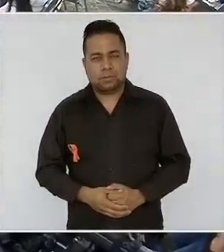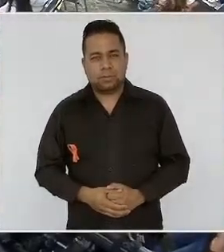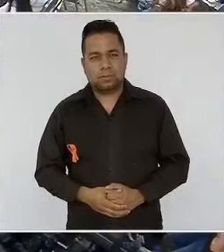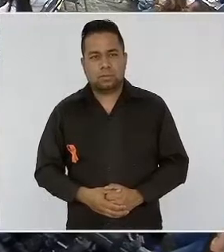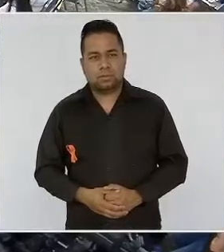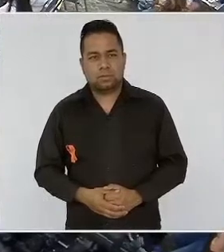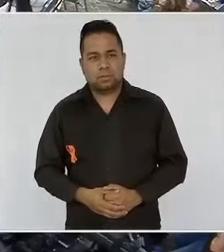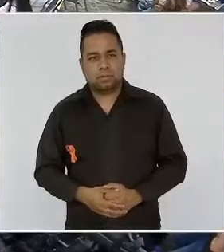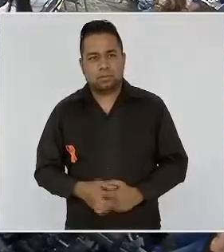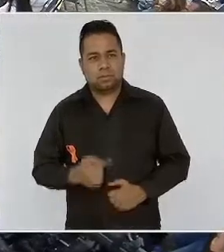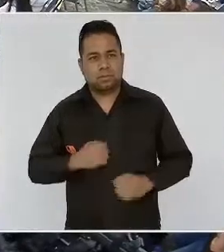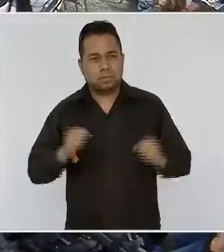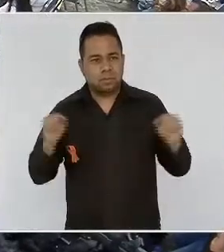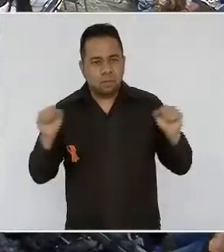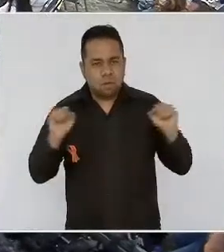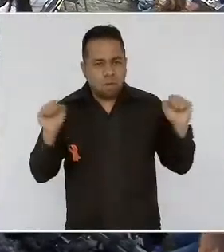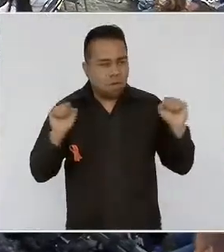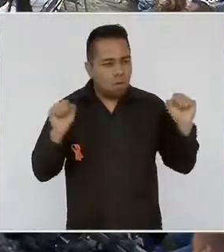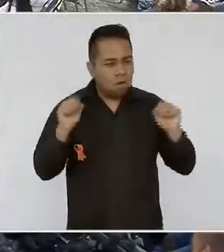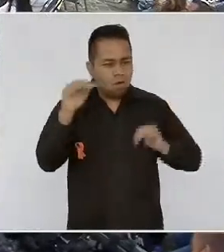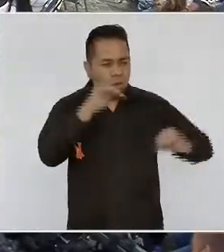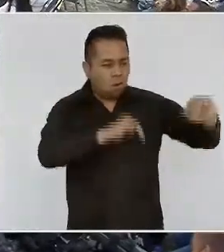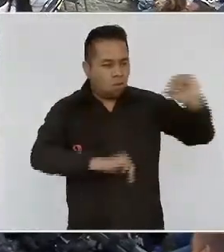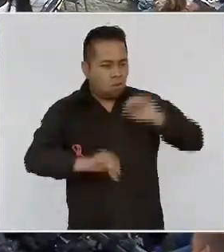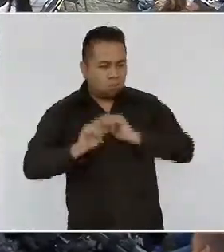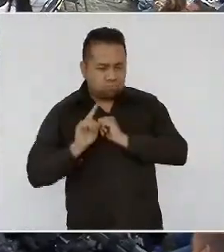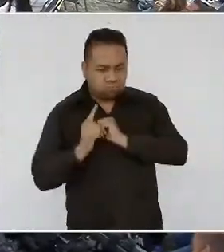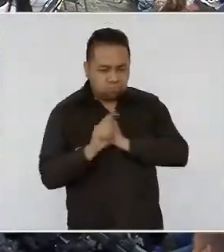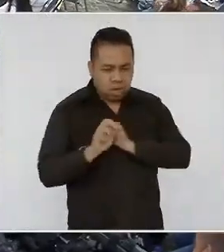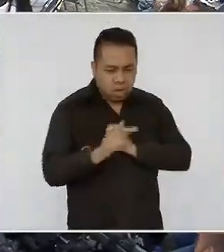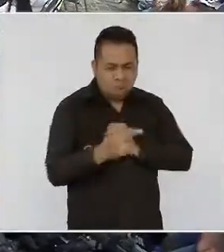Corro, atravieso las montañas y los ríos,